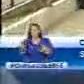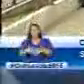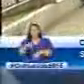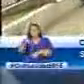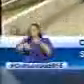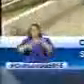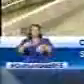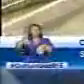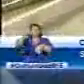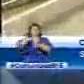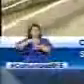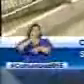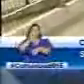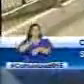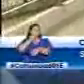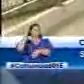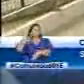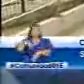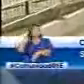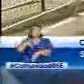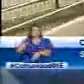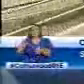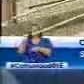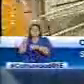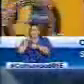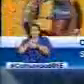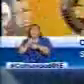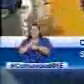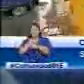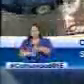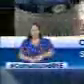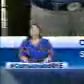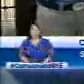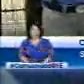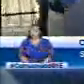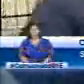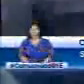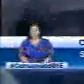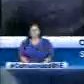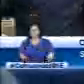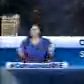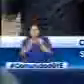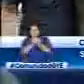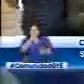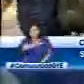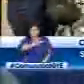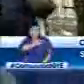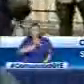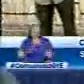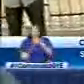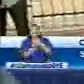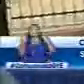no es solo el personal civil y de las agencias que contratamos sino que los propios uniformados están inmiscuidos en el trabajo creando